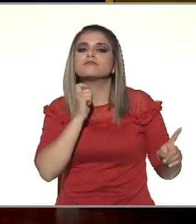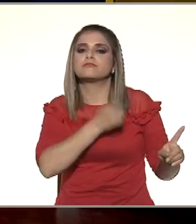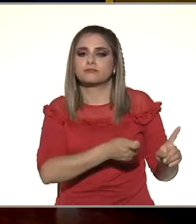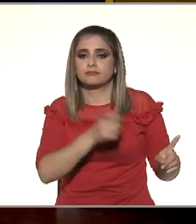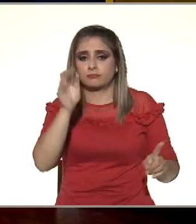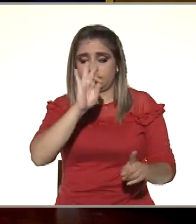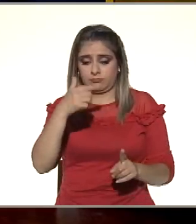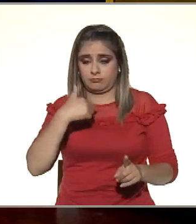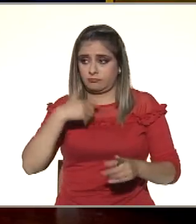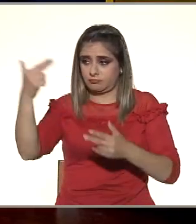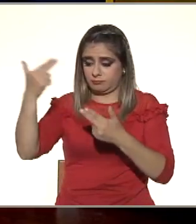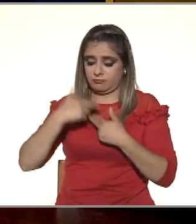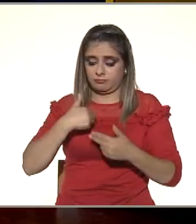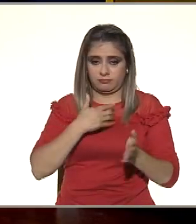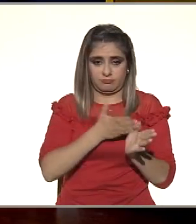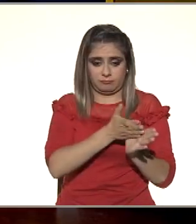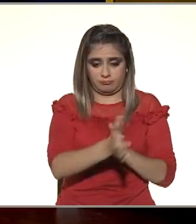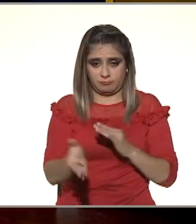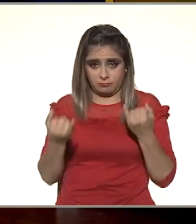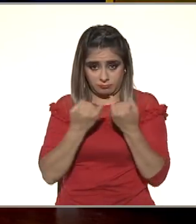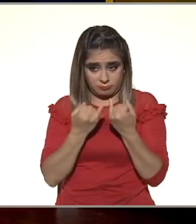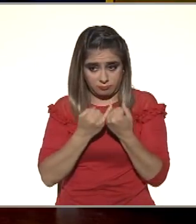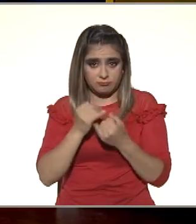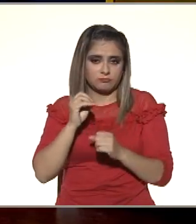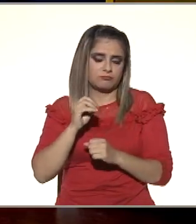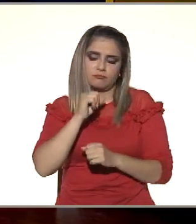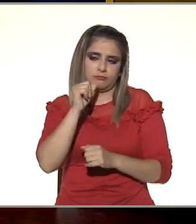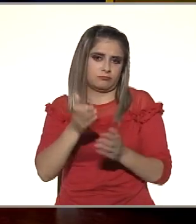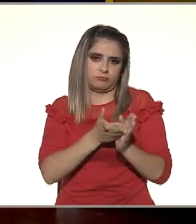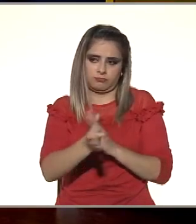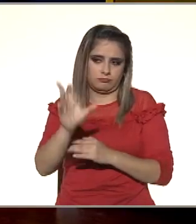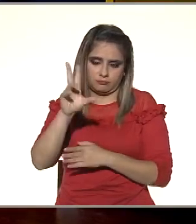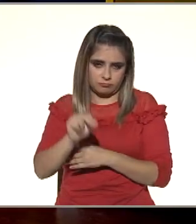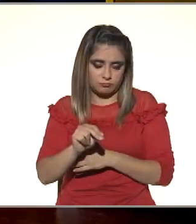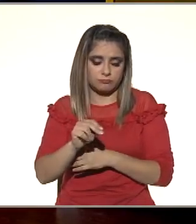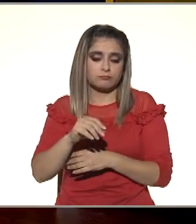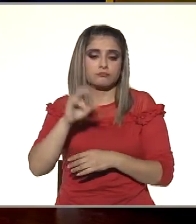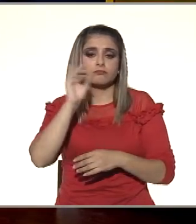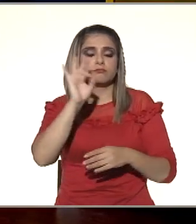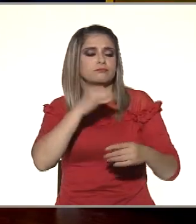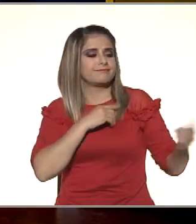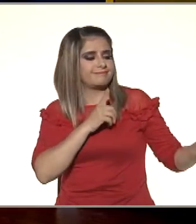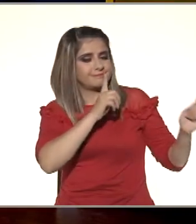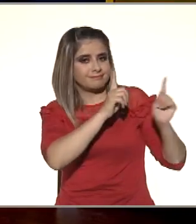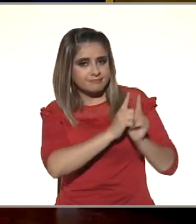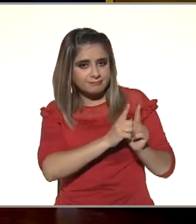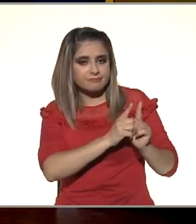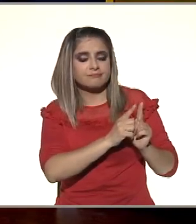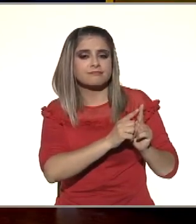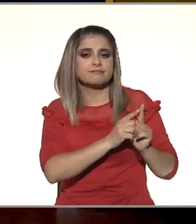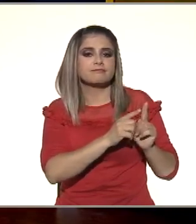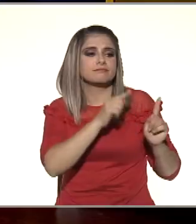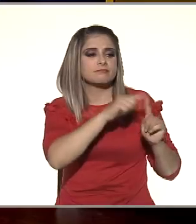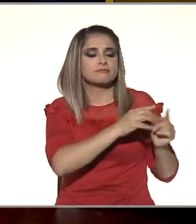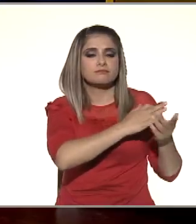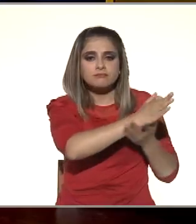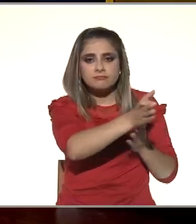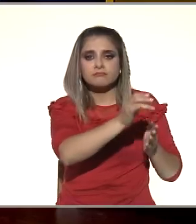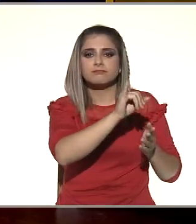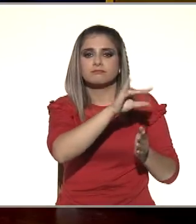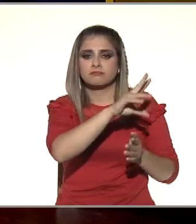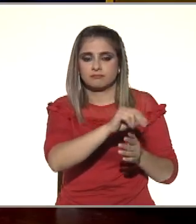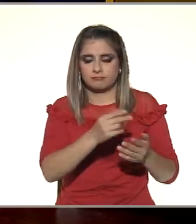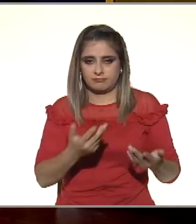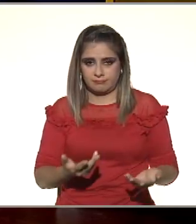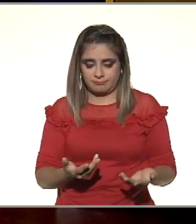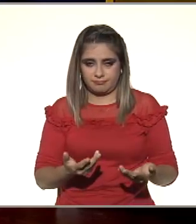infieles o no, o si nosotros de alguna manera nos emparejamos con alguien que también nos coloca a nosotros en ese mismo lugar, ¿no? A